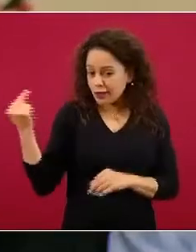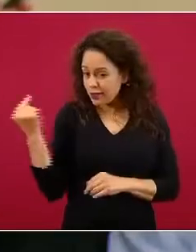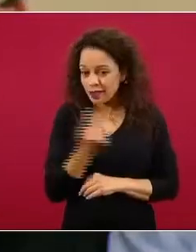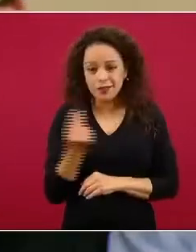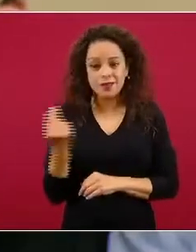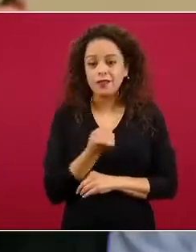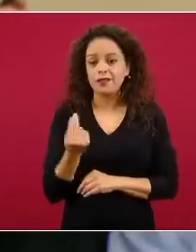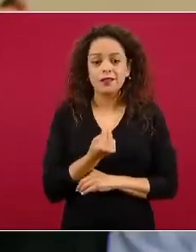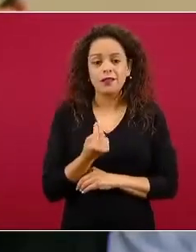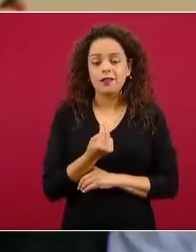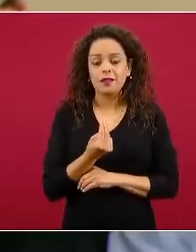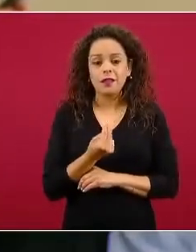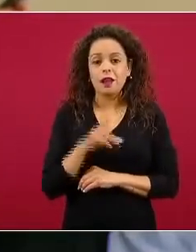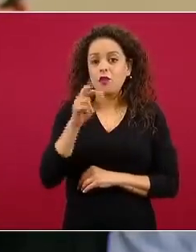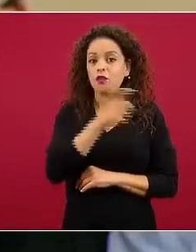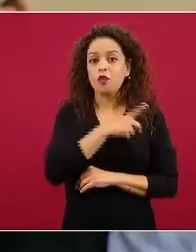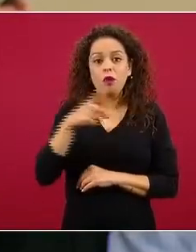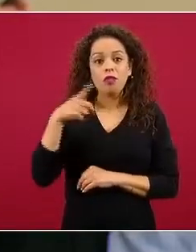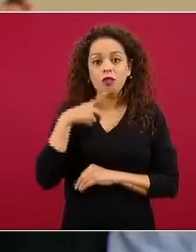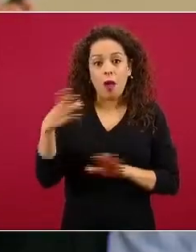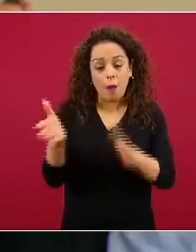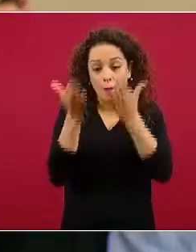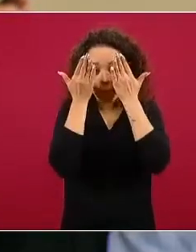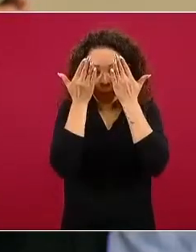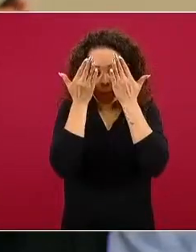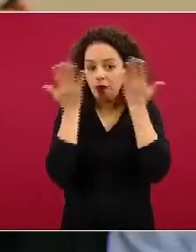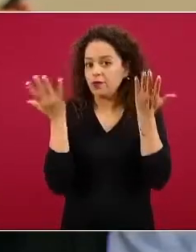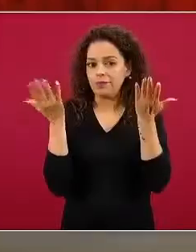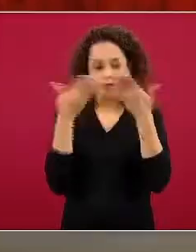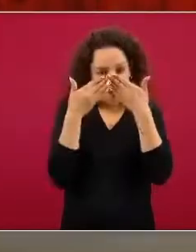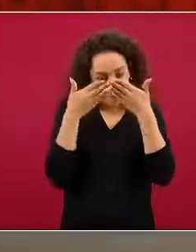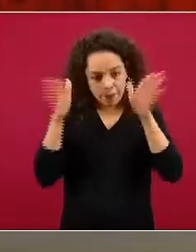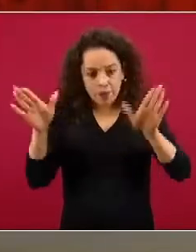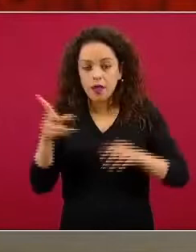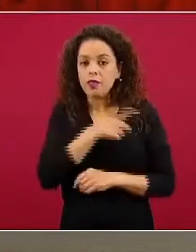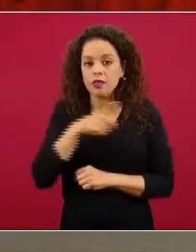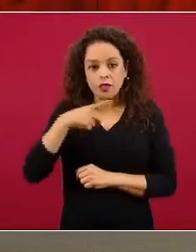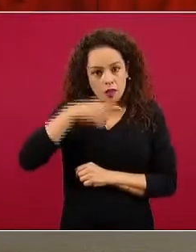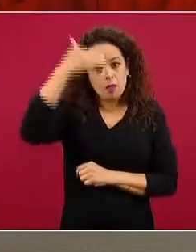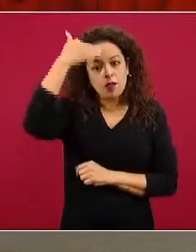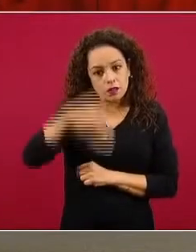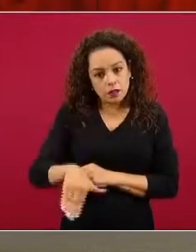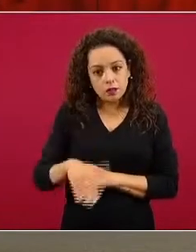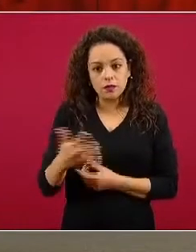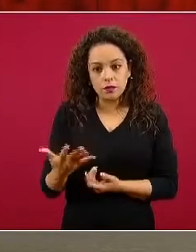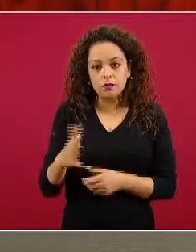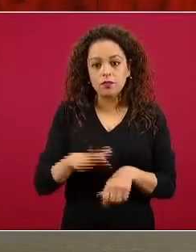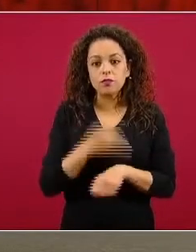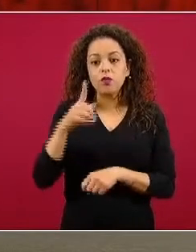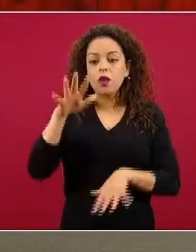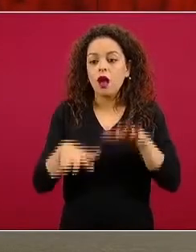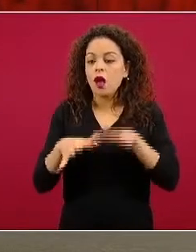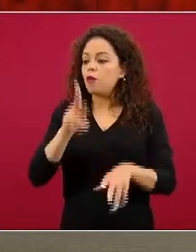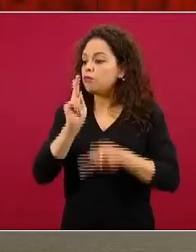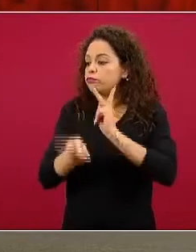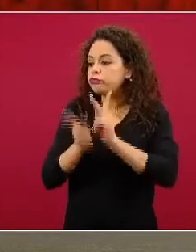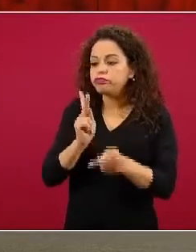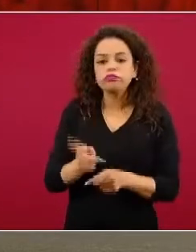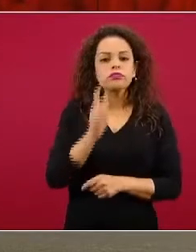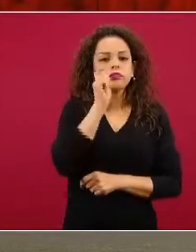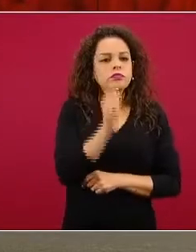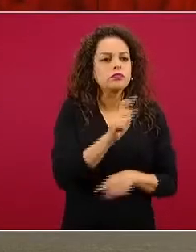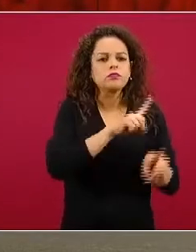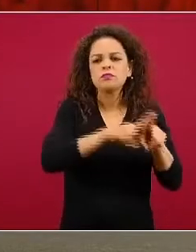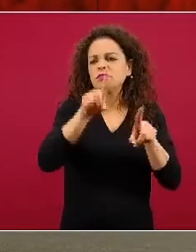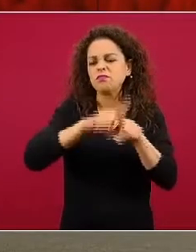A veces se pierde de vista porque empiezan ciertas conversaciones polarizantes en los medios sociales o los